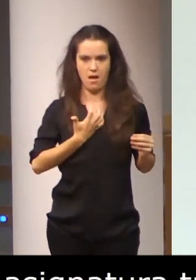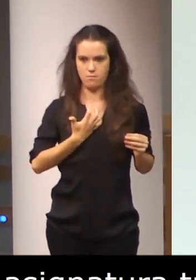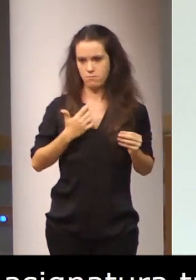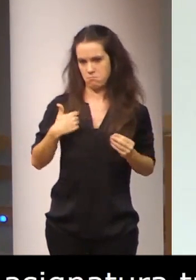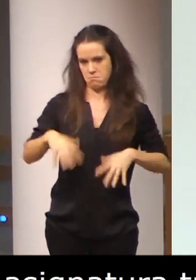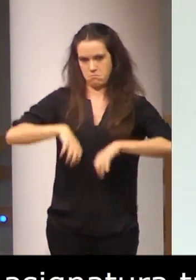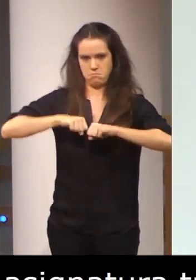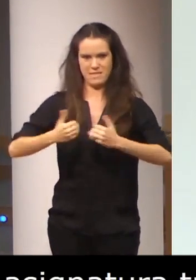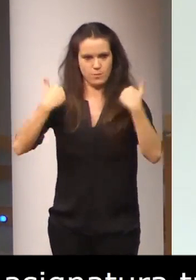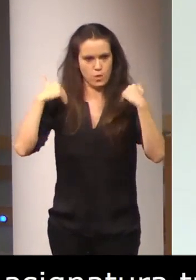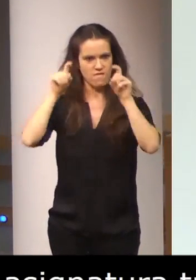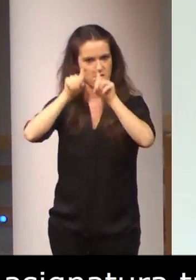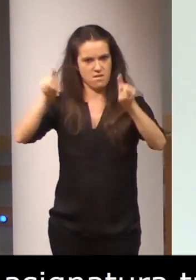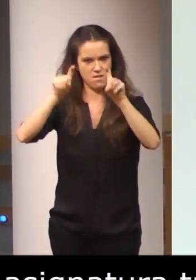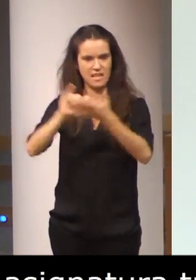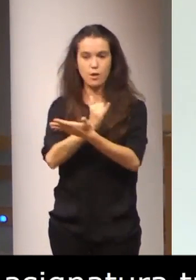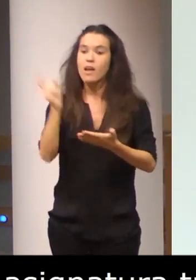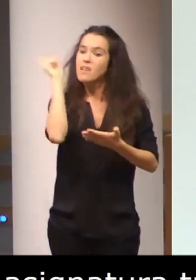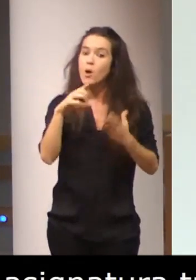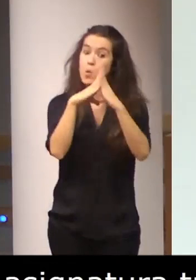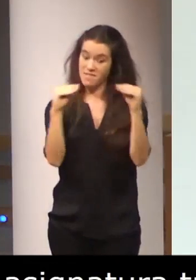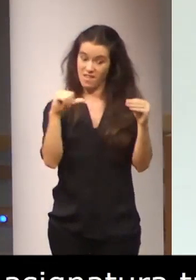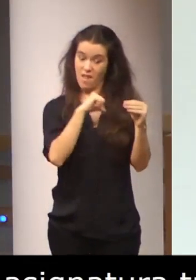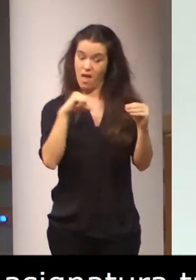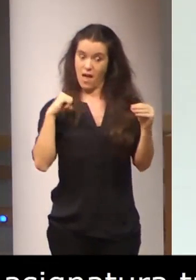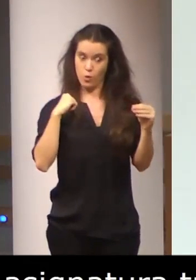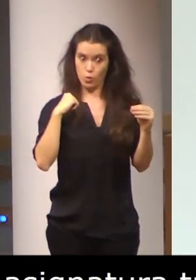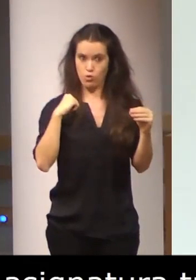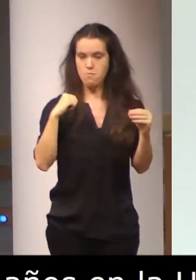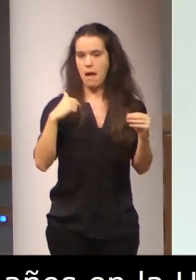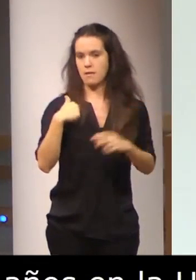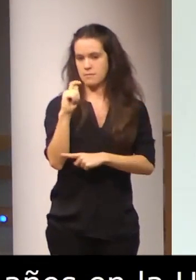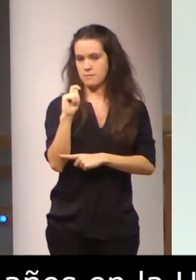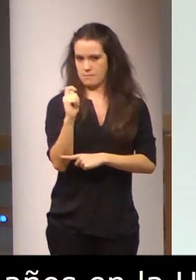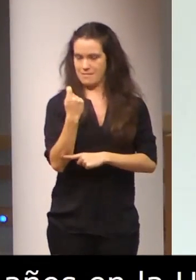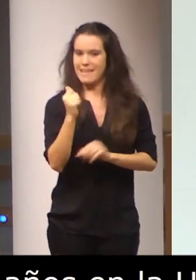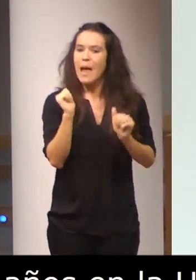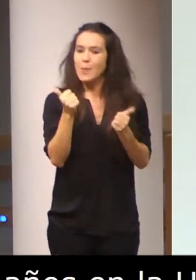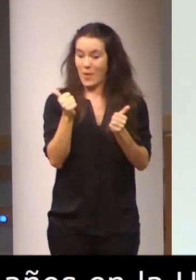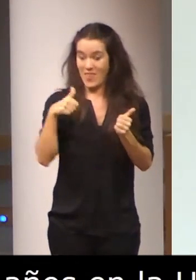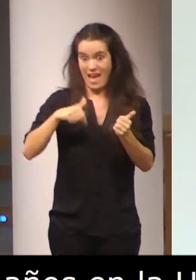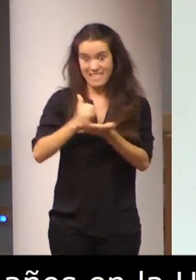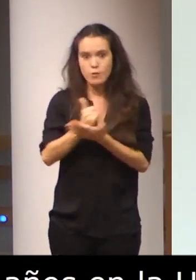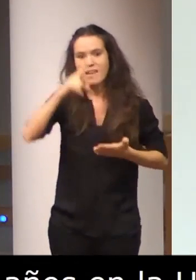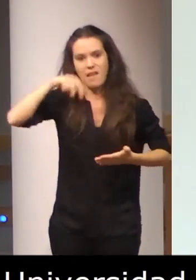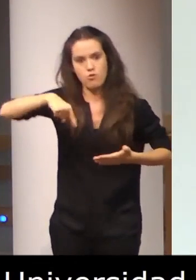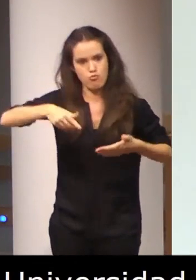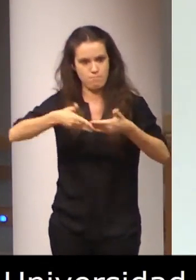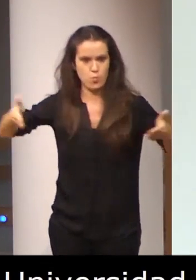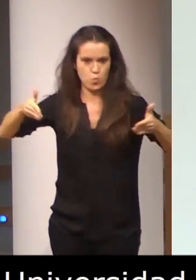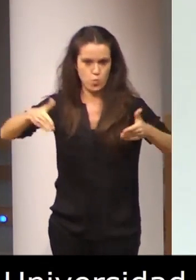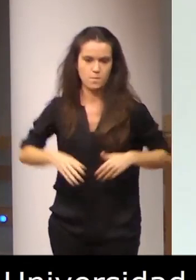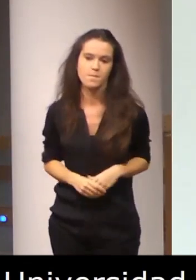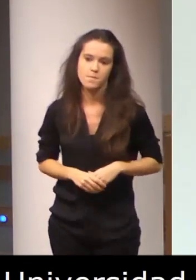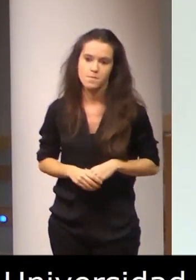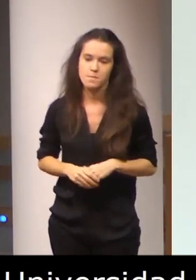asignatura y en la Universidad Autónoma he conseguido que se comience a impartir esta asignatura este año, con lo cual